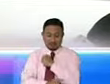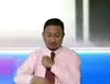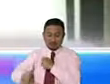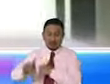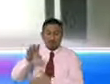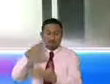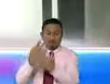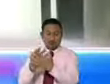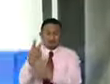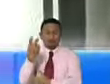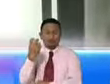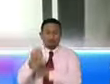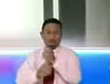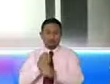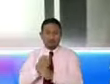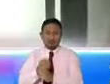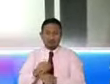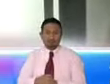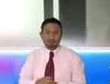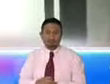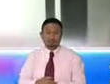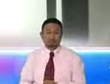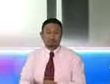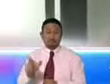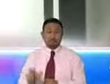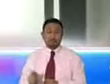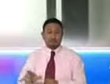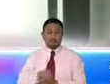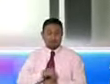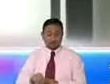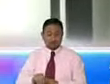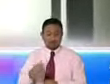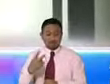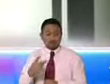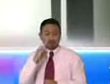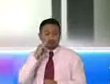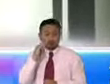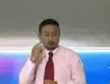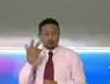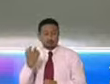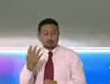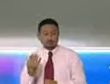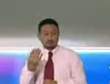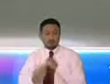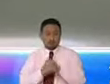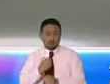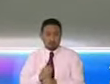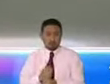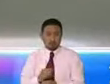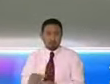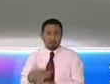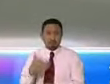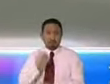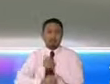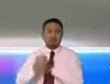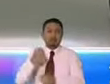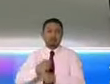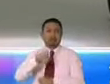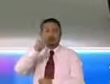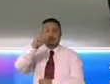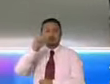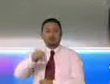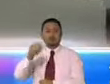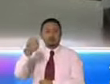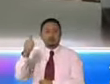mayor. Las víctimas de agresión sexual, según el informe policial, dos menores de 3 y 14 años, hechos suscitados en el año 2010 en